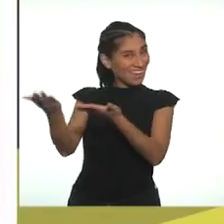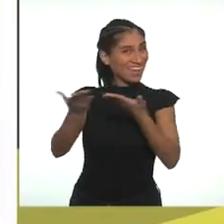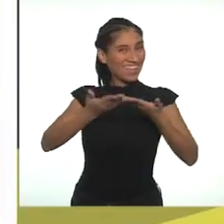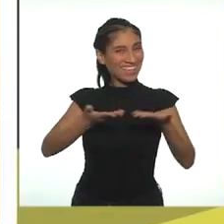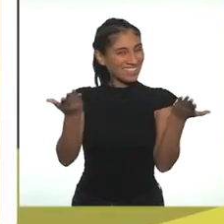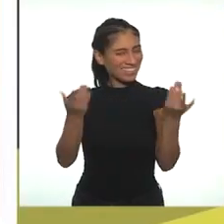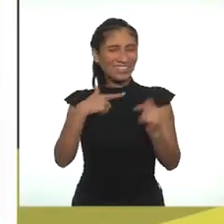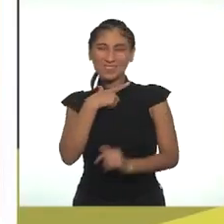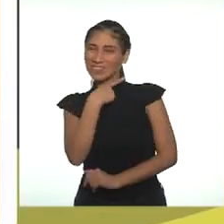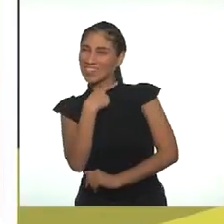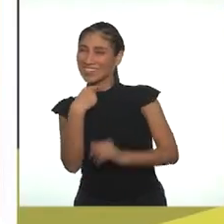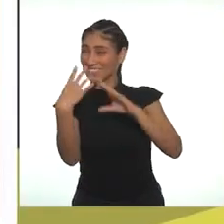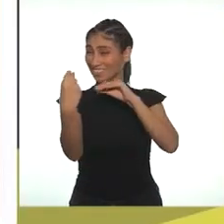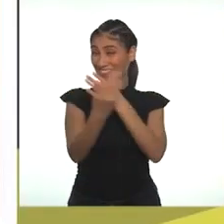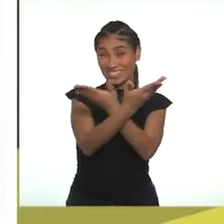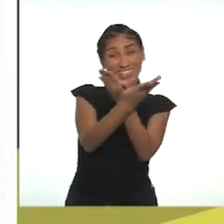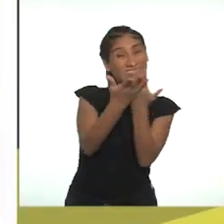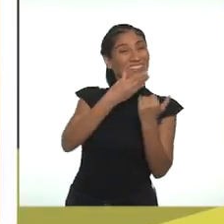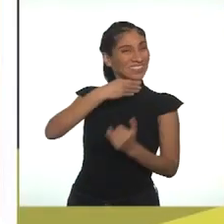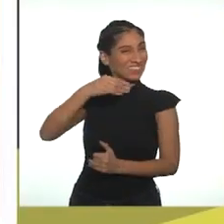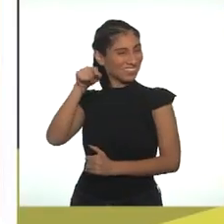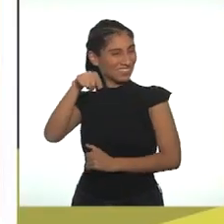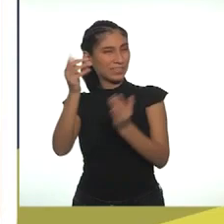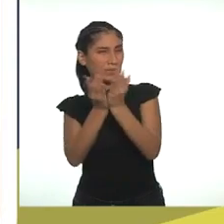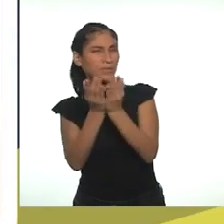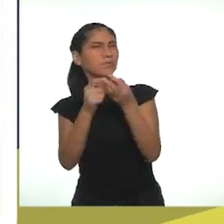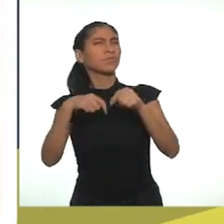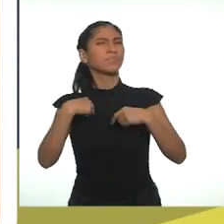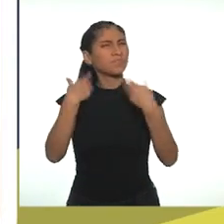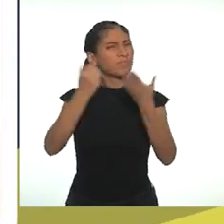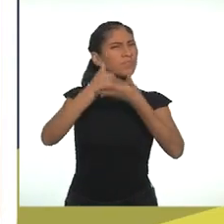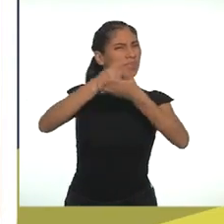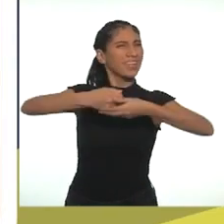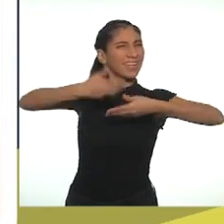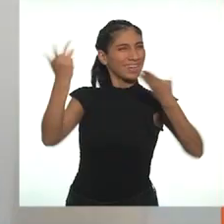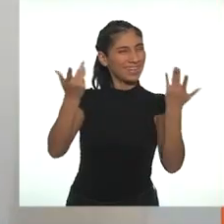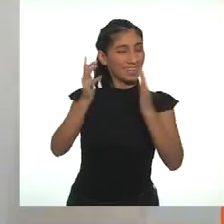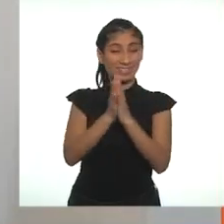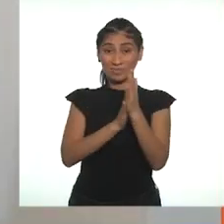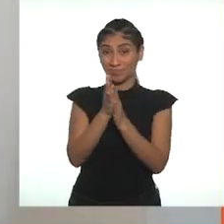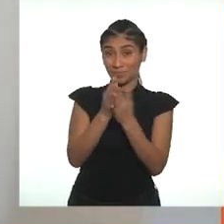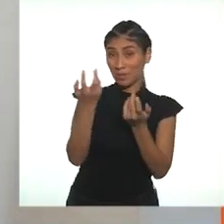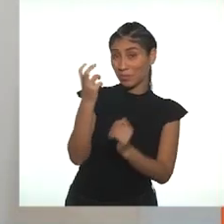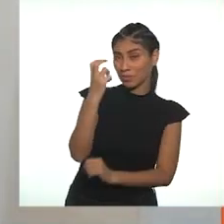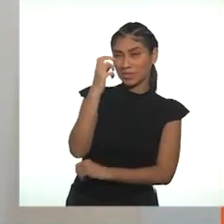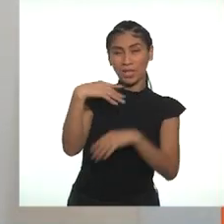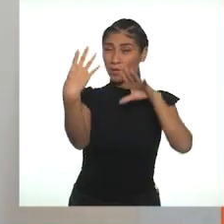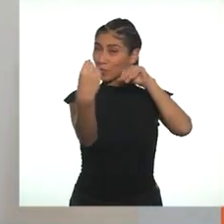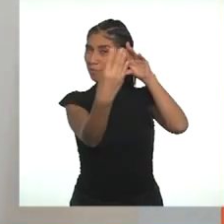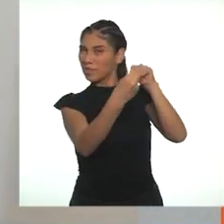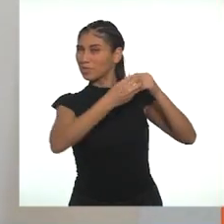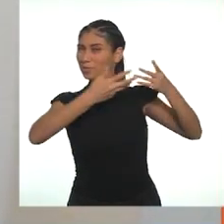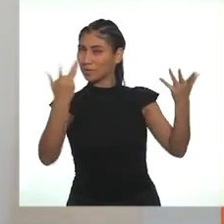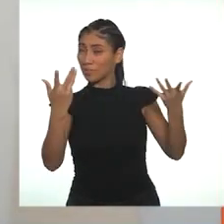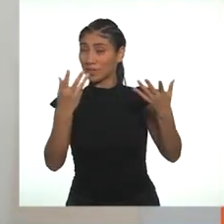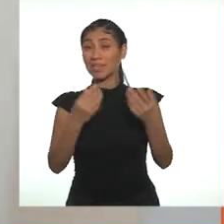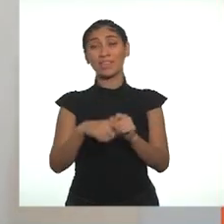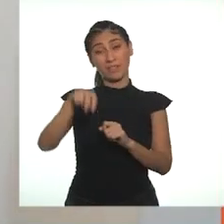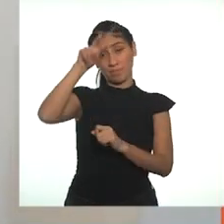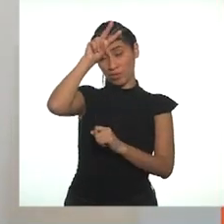por invitarme. Me gusta conversar con los estudiantes. ¿En qué puedo colaborar? Hemos estado conversando sobre